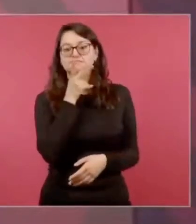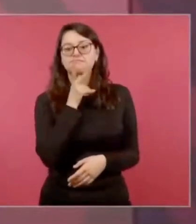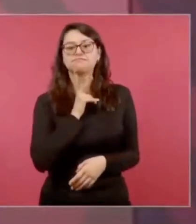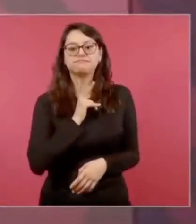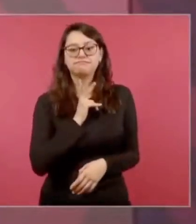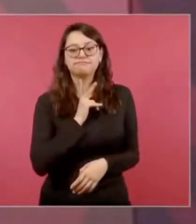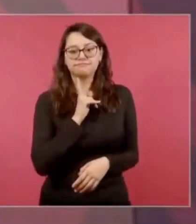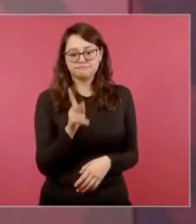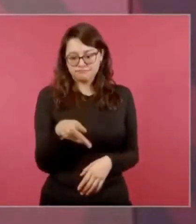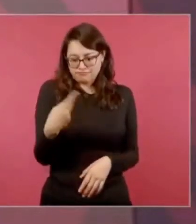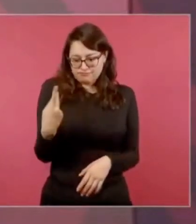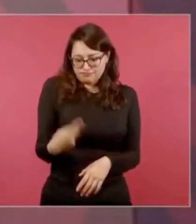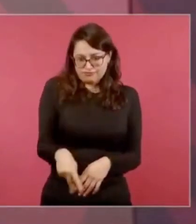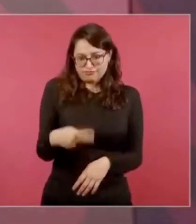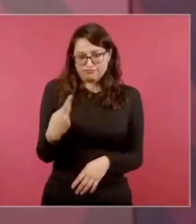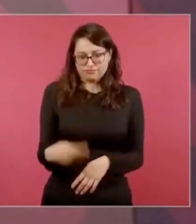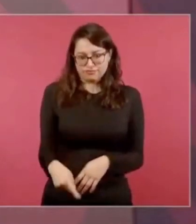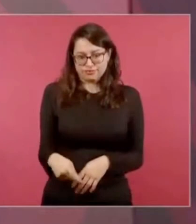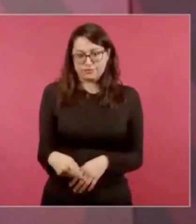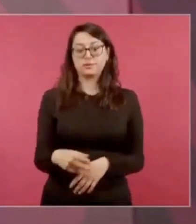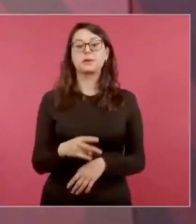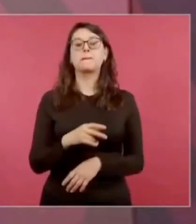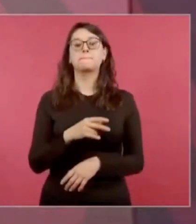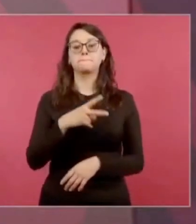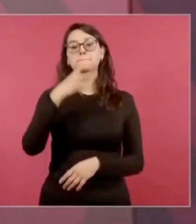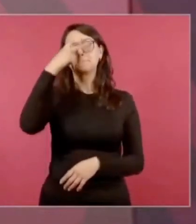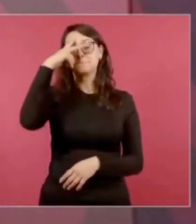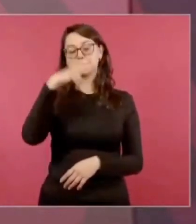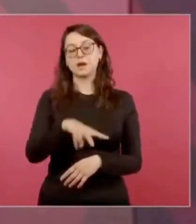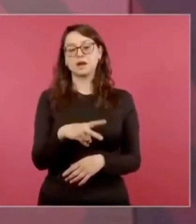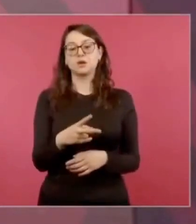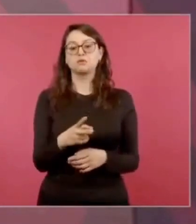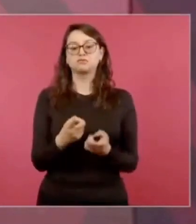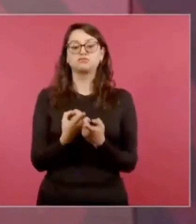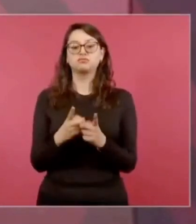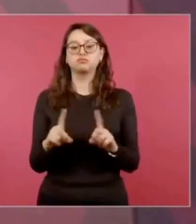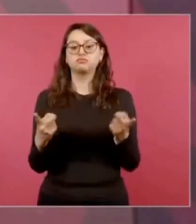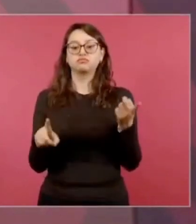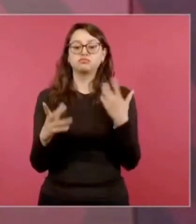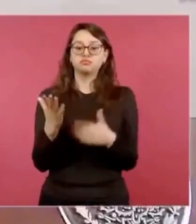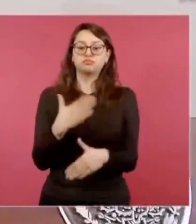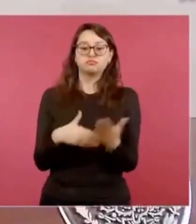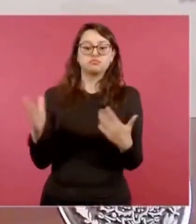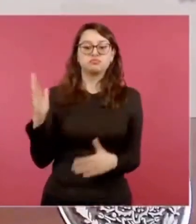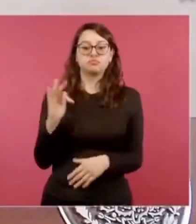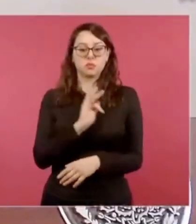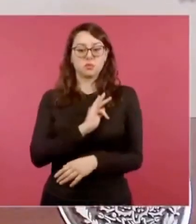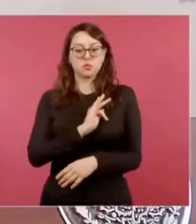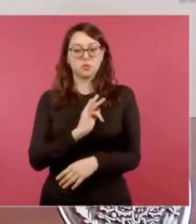se impulsó el desarrollo de México.